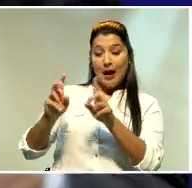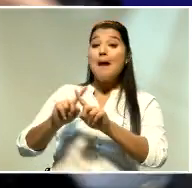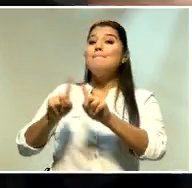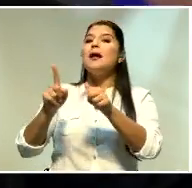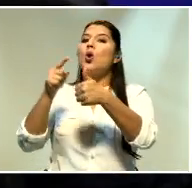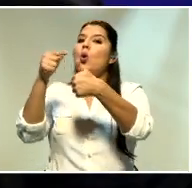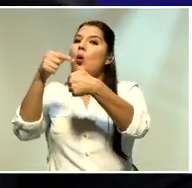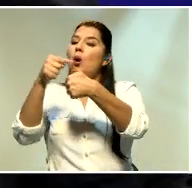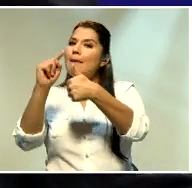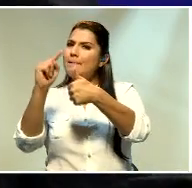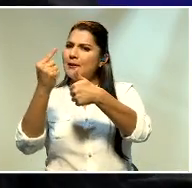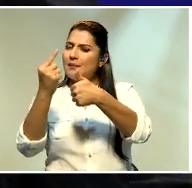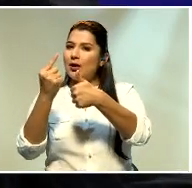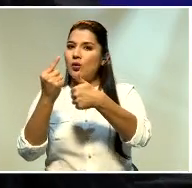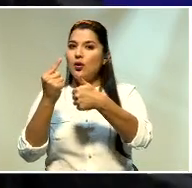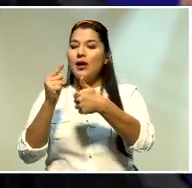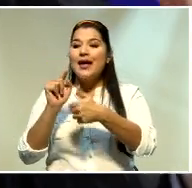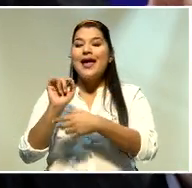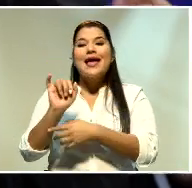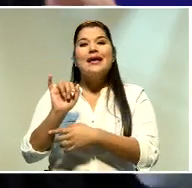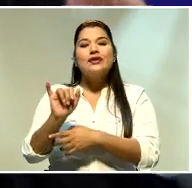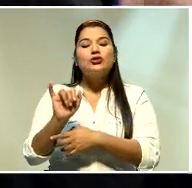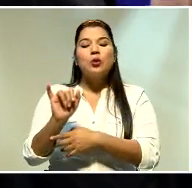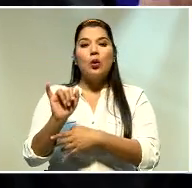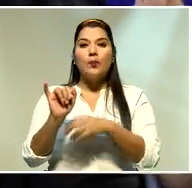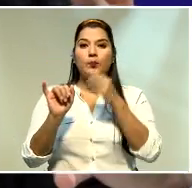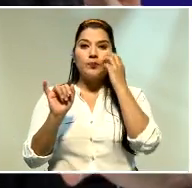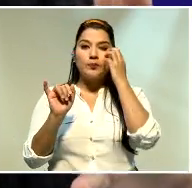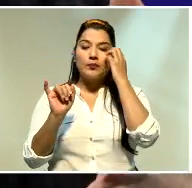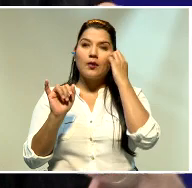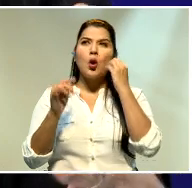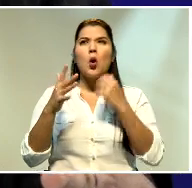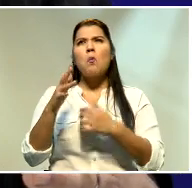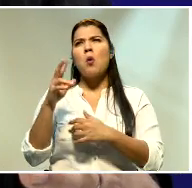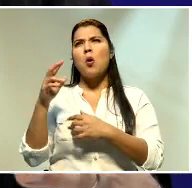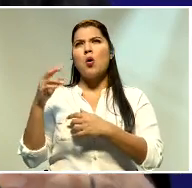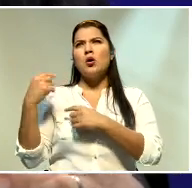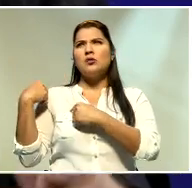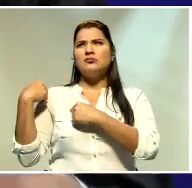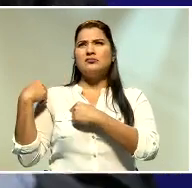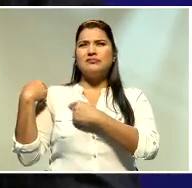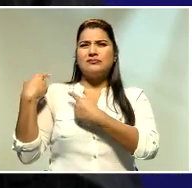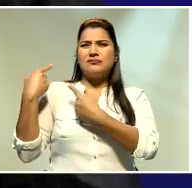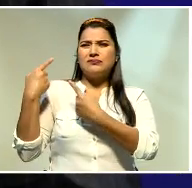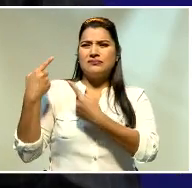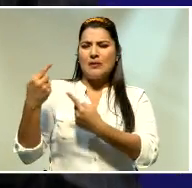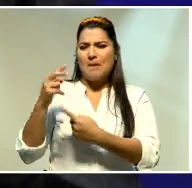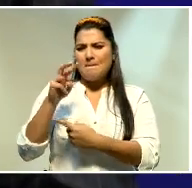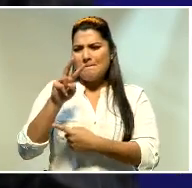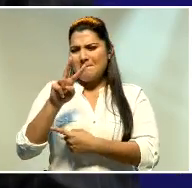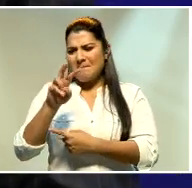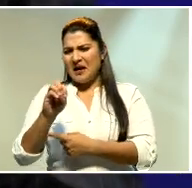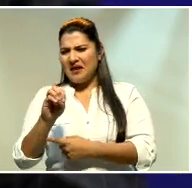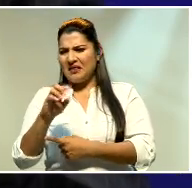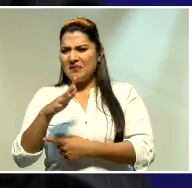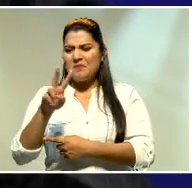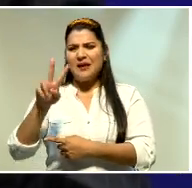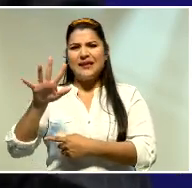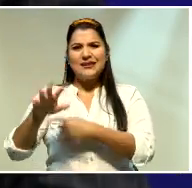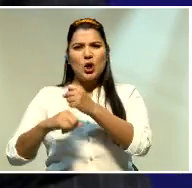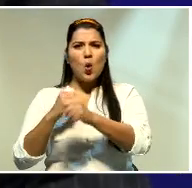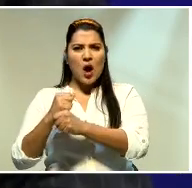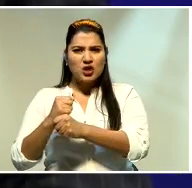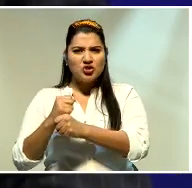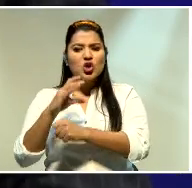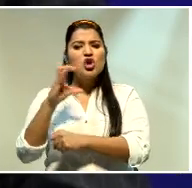es, esto es la acumulación de, diría yo, 20, 25 años en los que sabíamos que teníamos un problema,